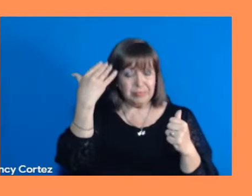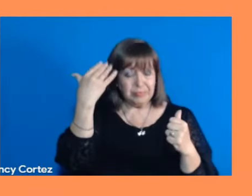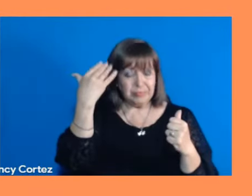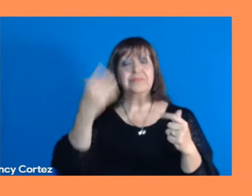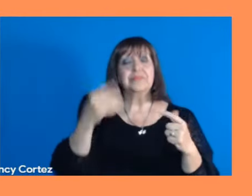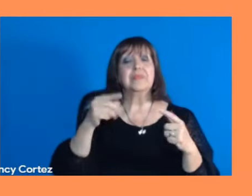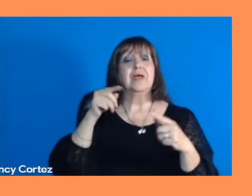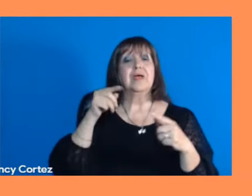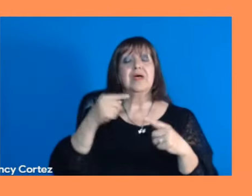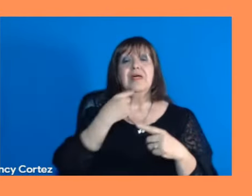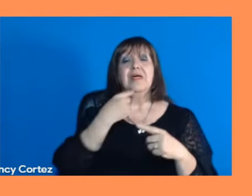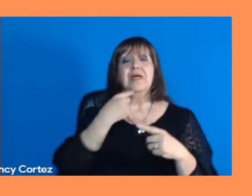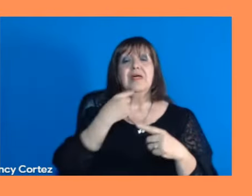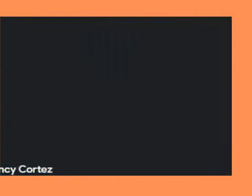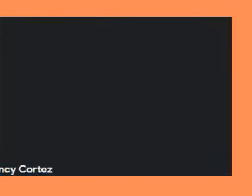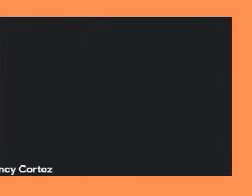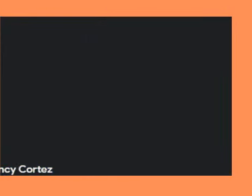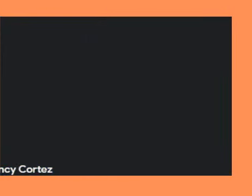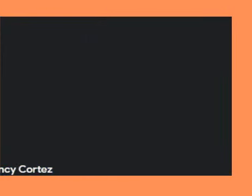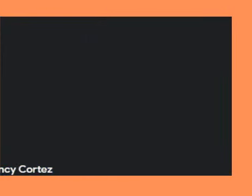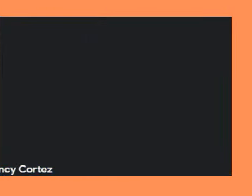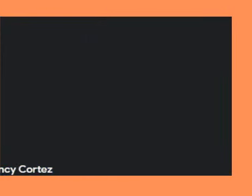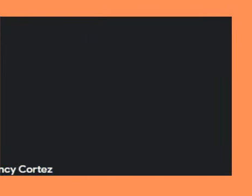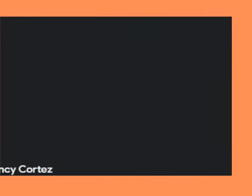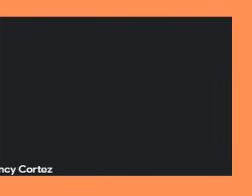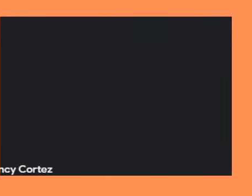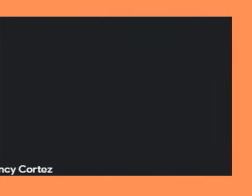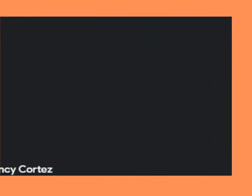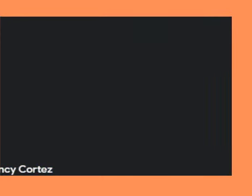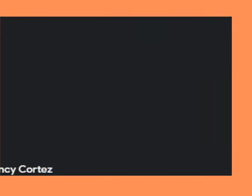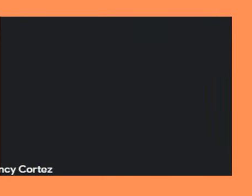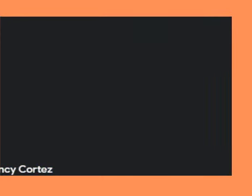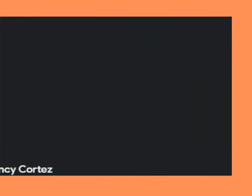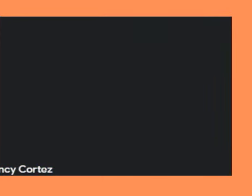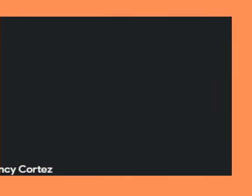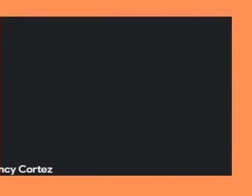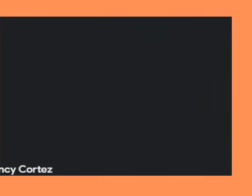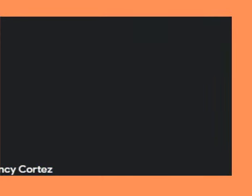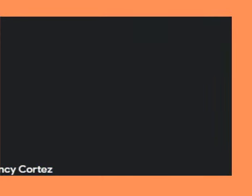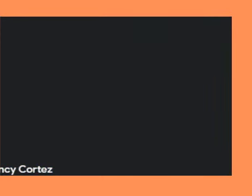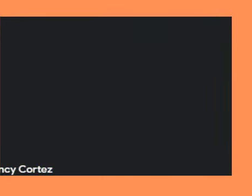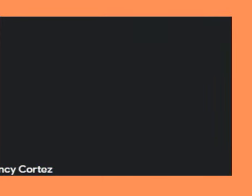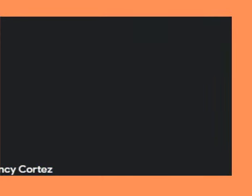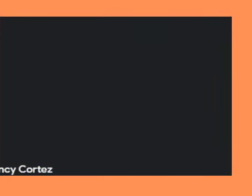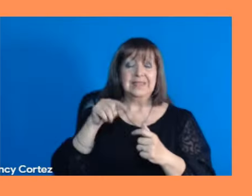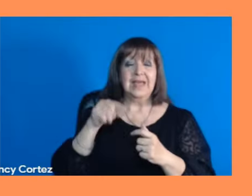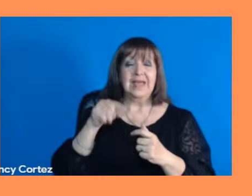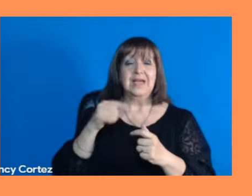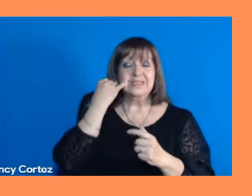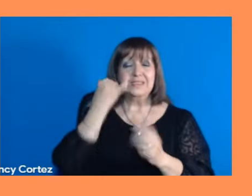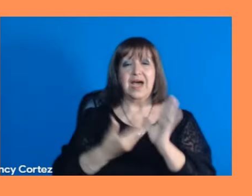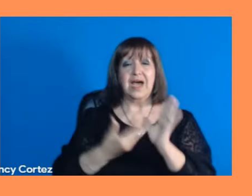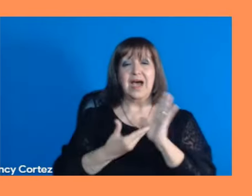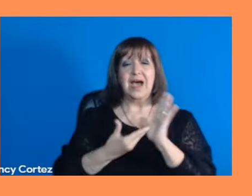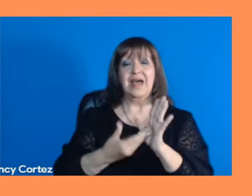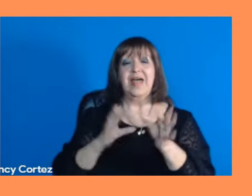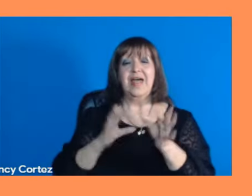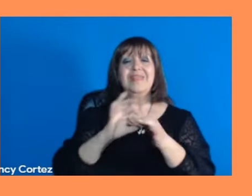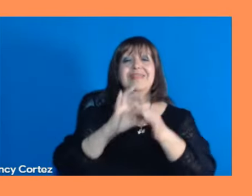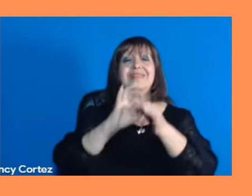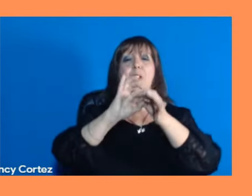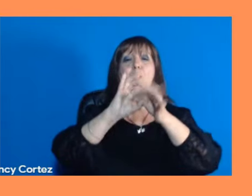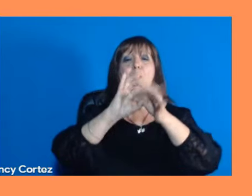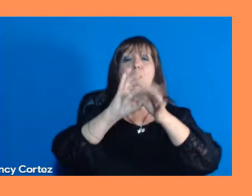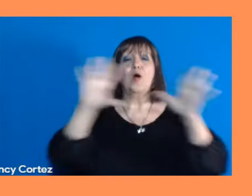nuevamente que este documento, Democracia y ESI, 40